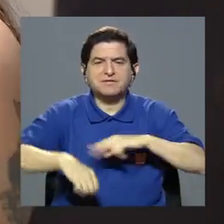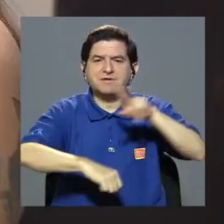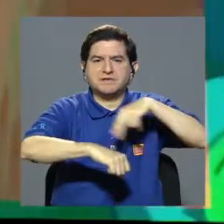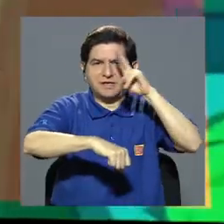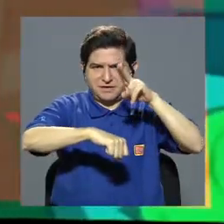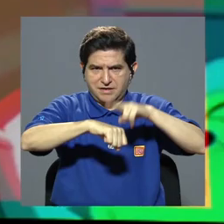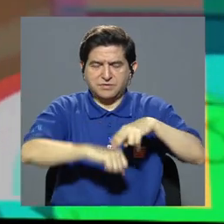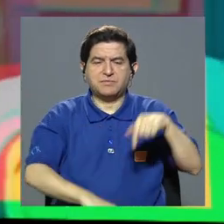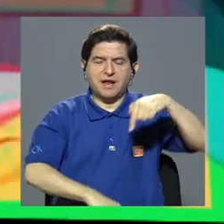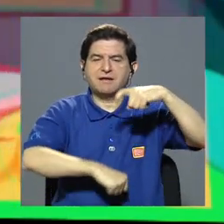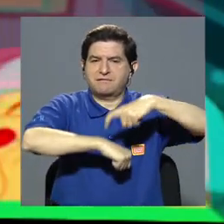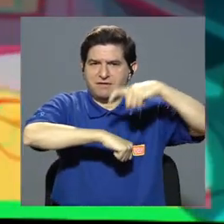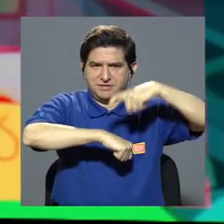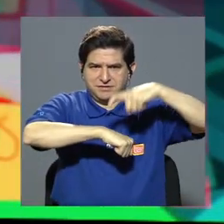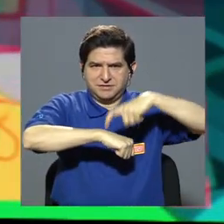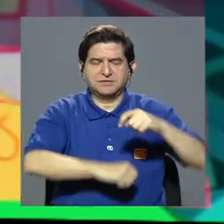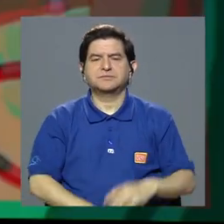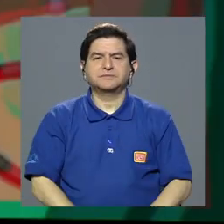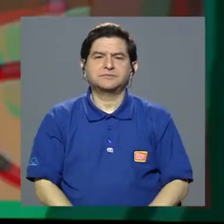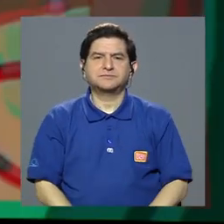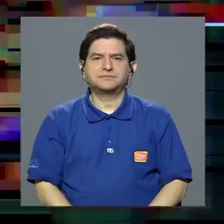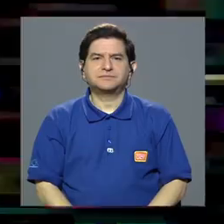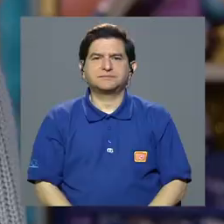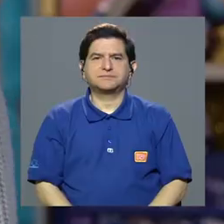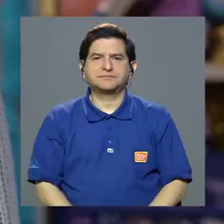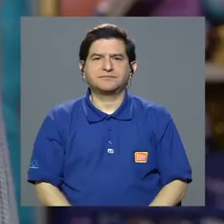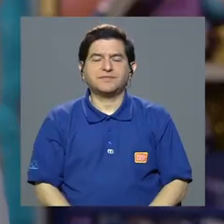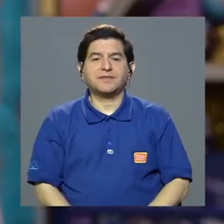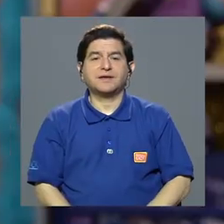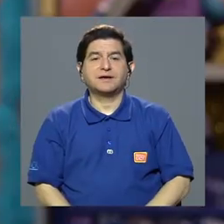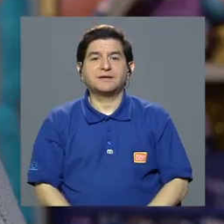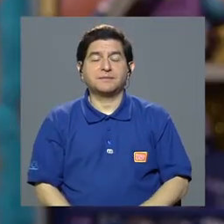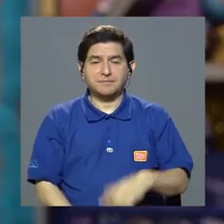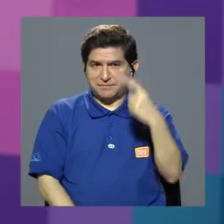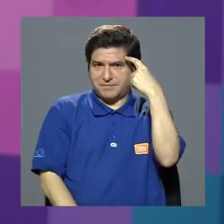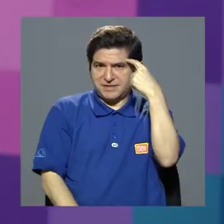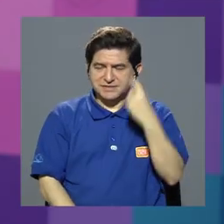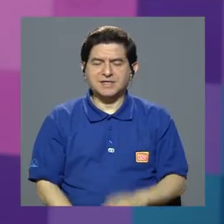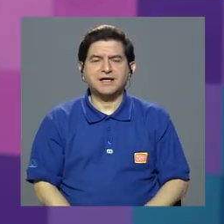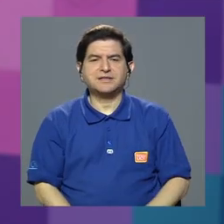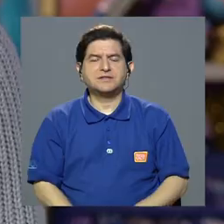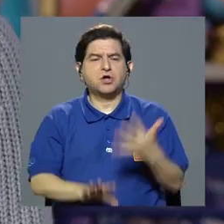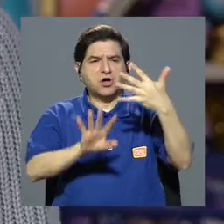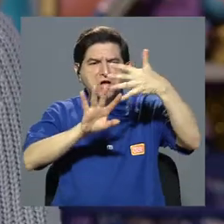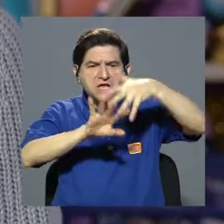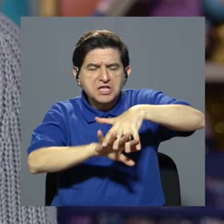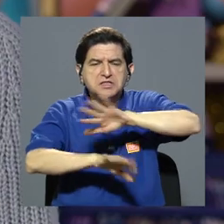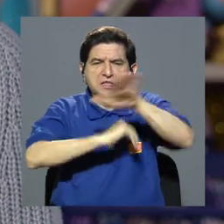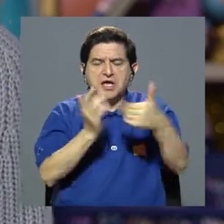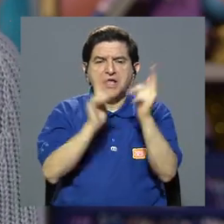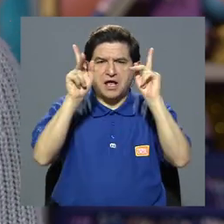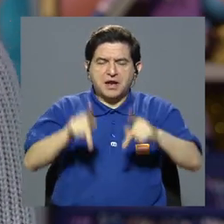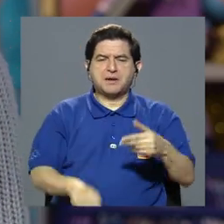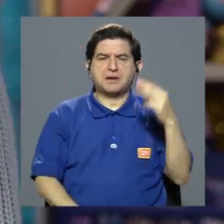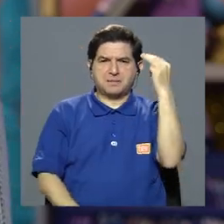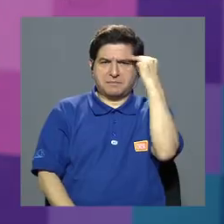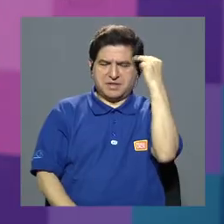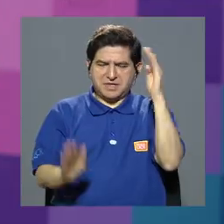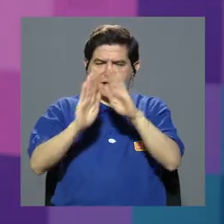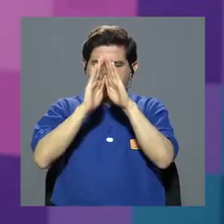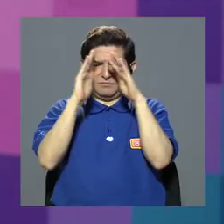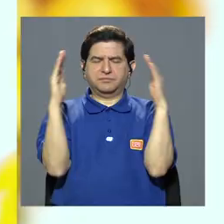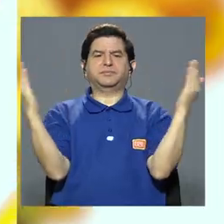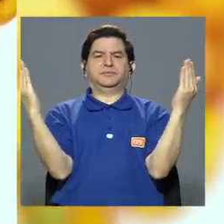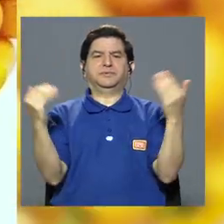que es natural en este en este momento de verdad sea como de la integrasa integración de todas las personas y todos entonces tienen una